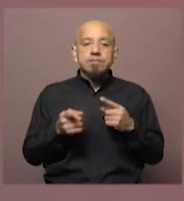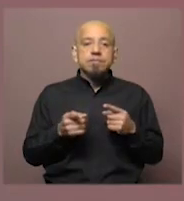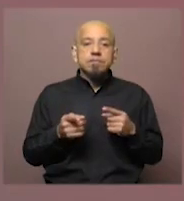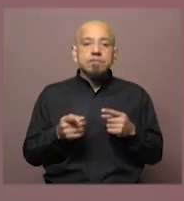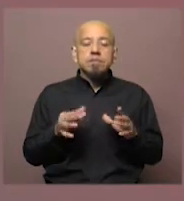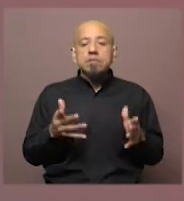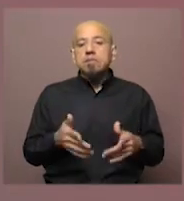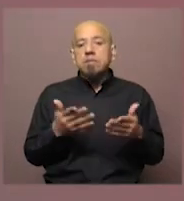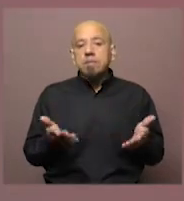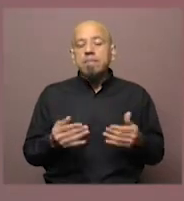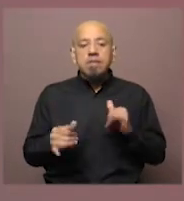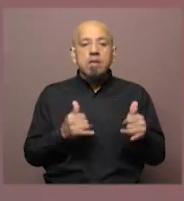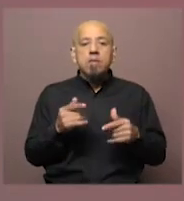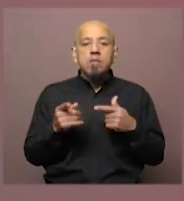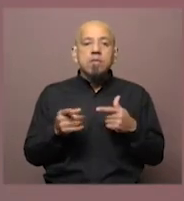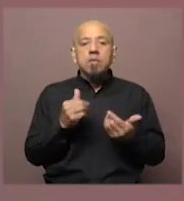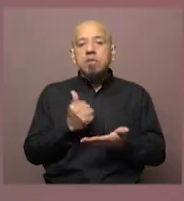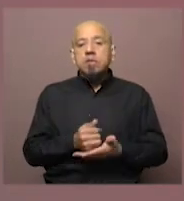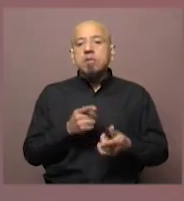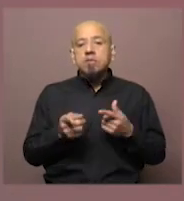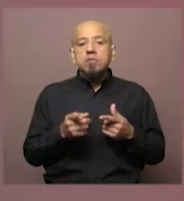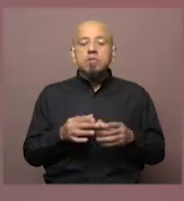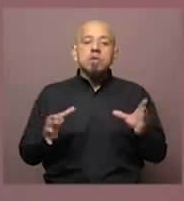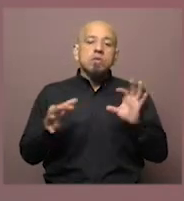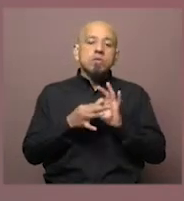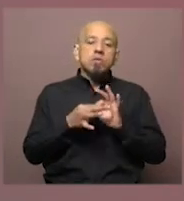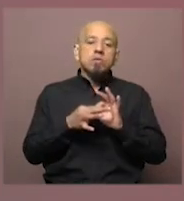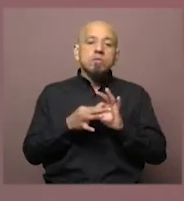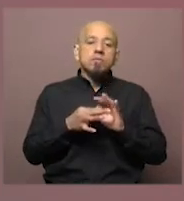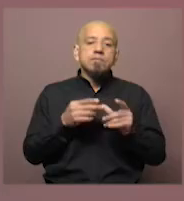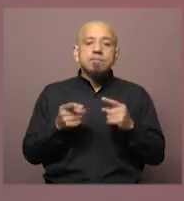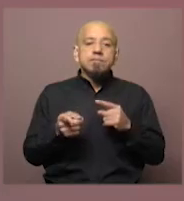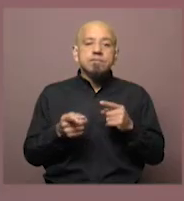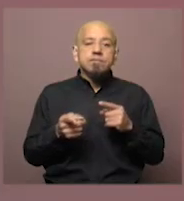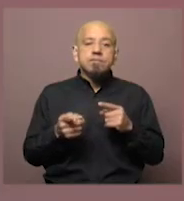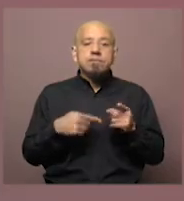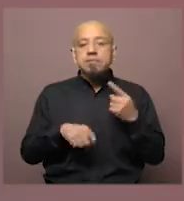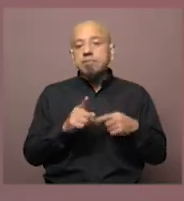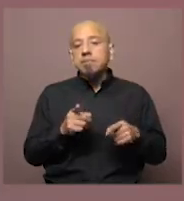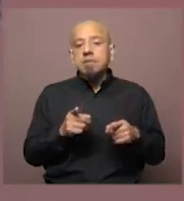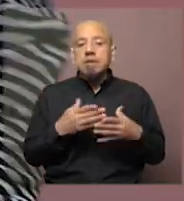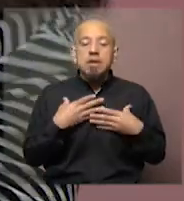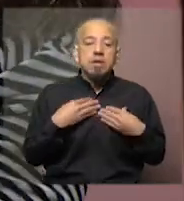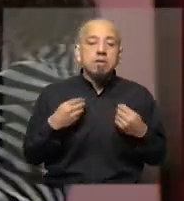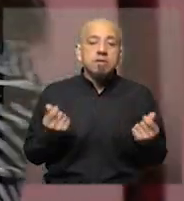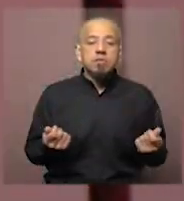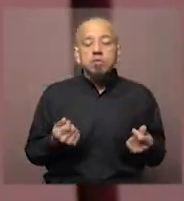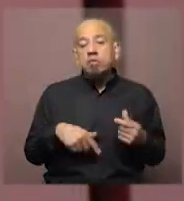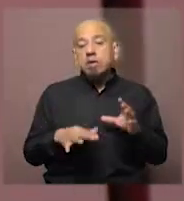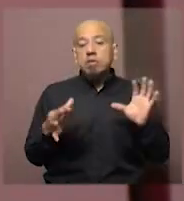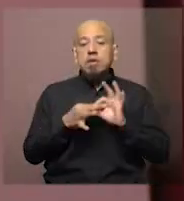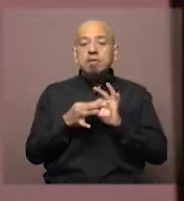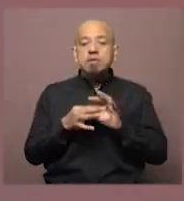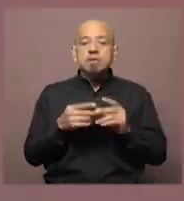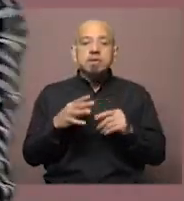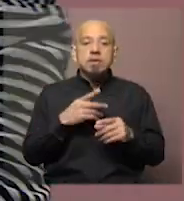por divertirse, por jugar y por estar uno mismo, una conexión con uno mismo. Si eso no es espíritu, no sé, quizá